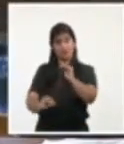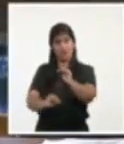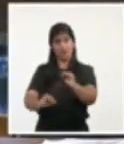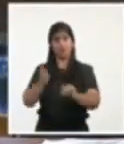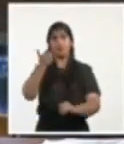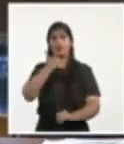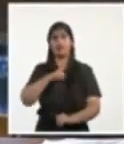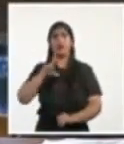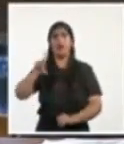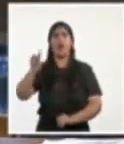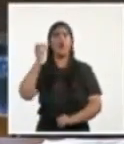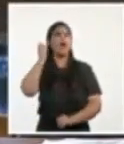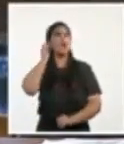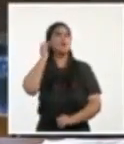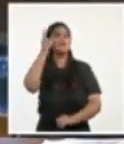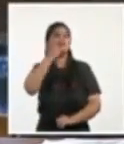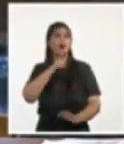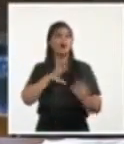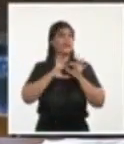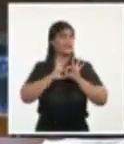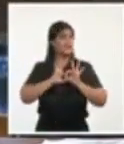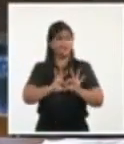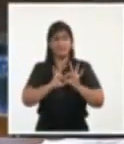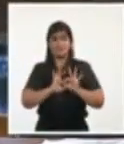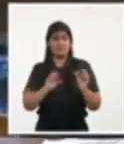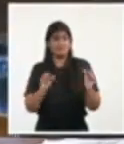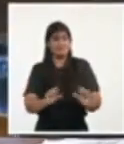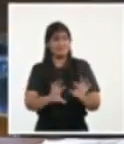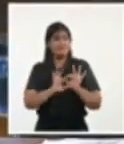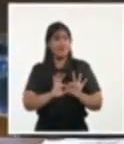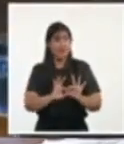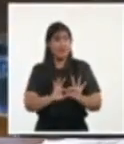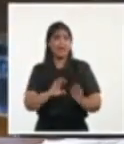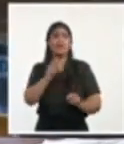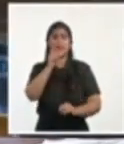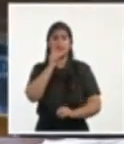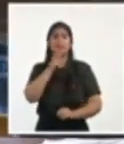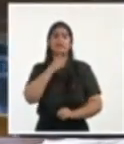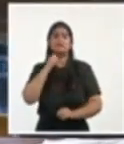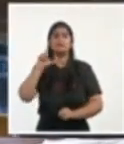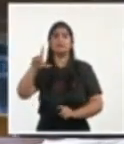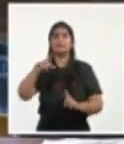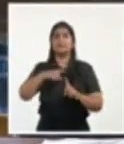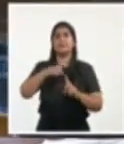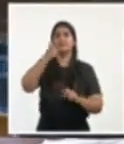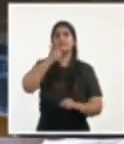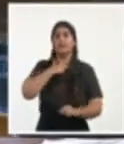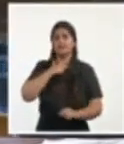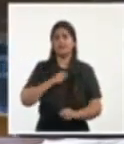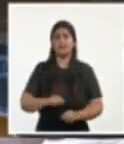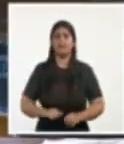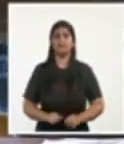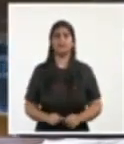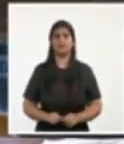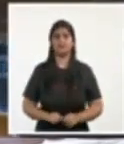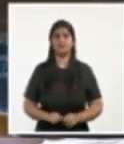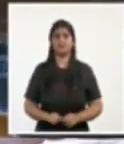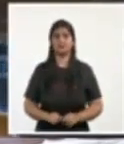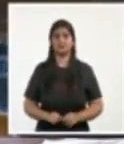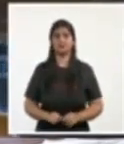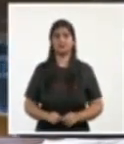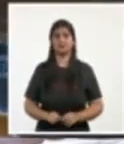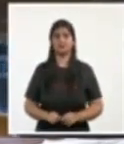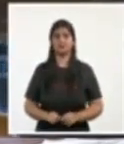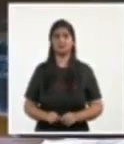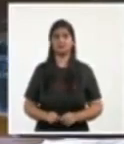gráfica para que se entienda, la cepa 614G, que fue la que predominó durante toda la primera etapa